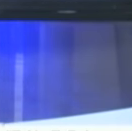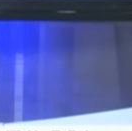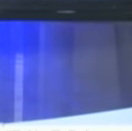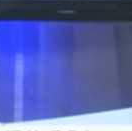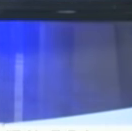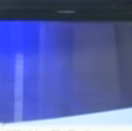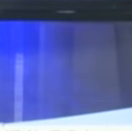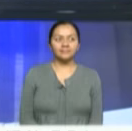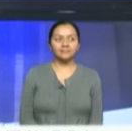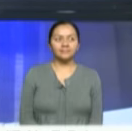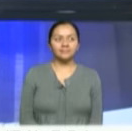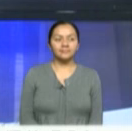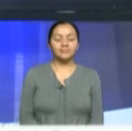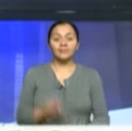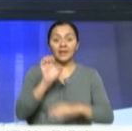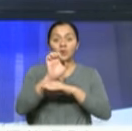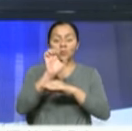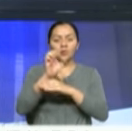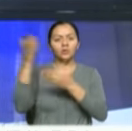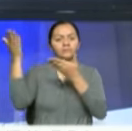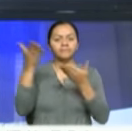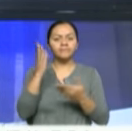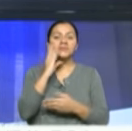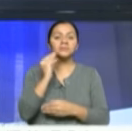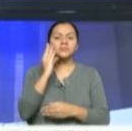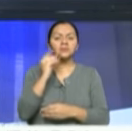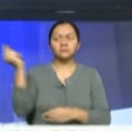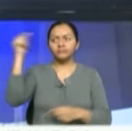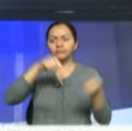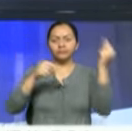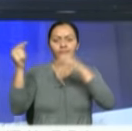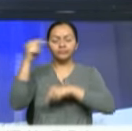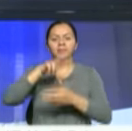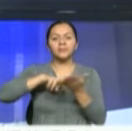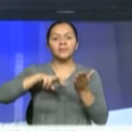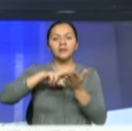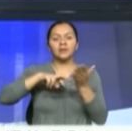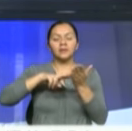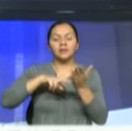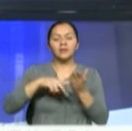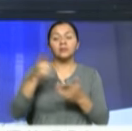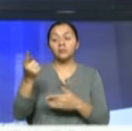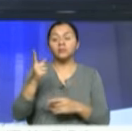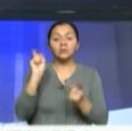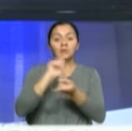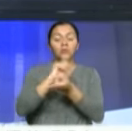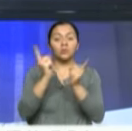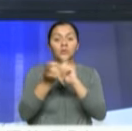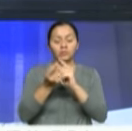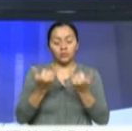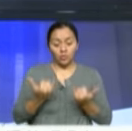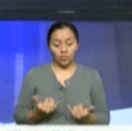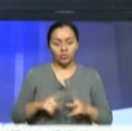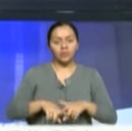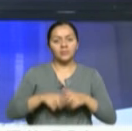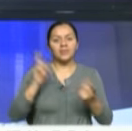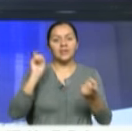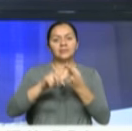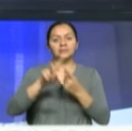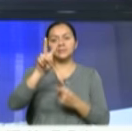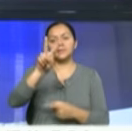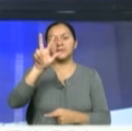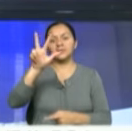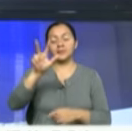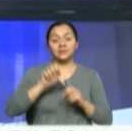Ecuador recibe expertos en temas mineros en un encuentro que inició hoy y se extenderá hasta el 23 de este mismo mes. Es la primera